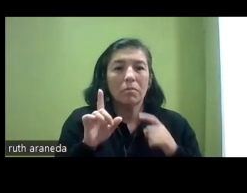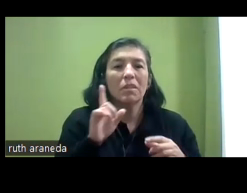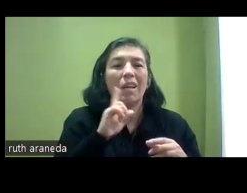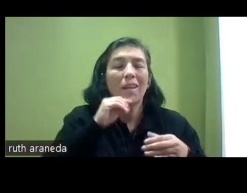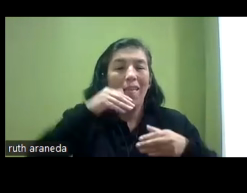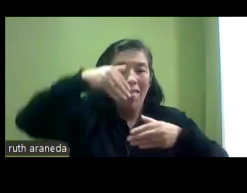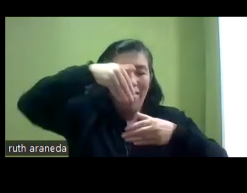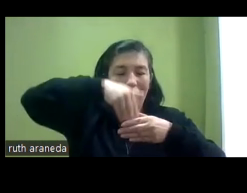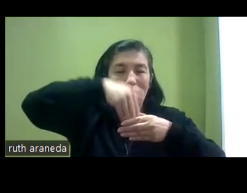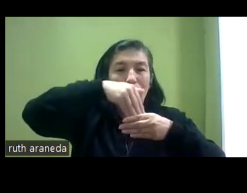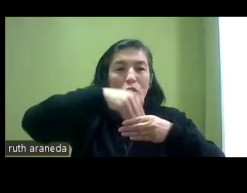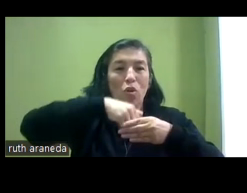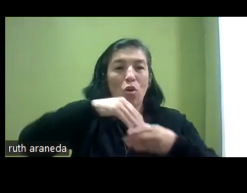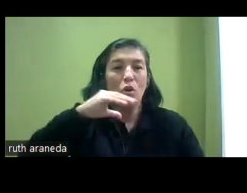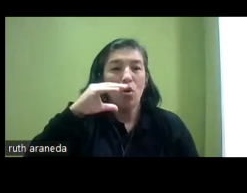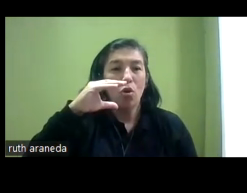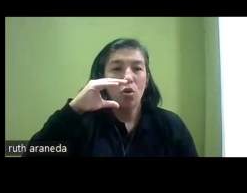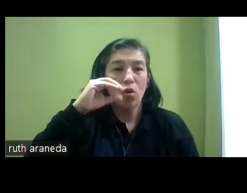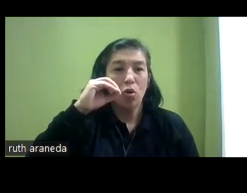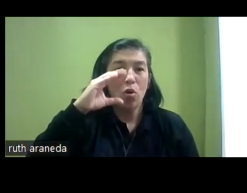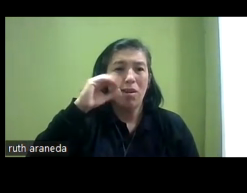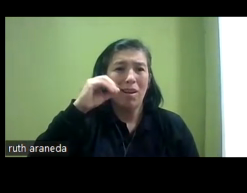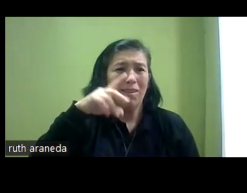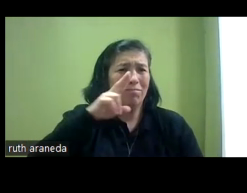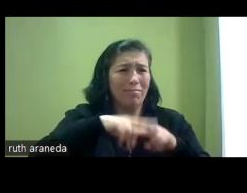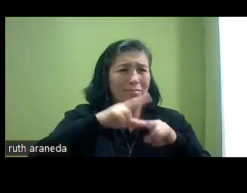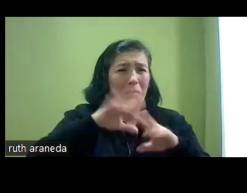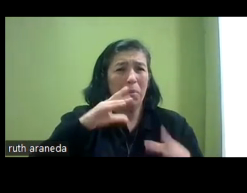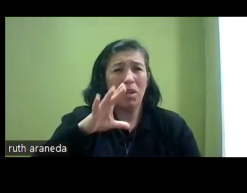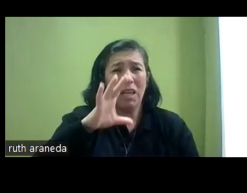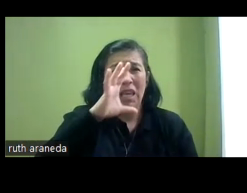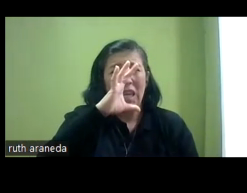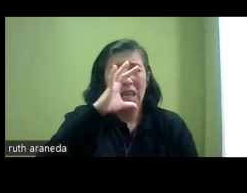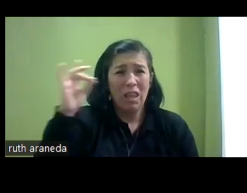coca prehispánica, por lo menos de 500 años atrás.